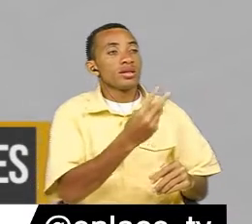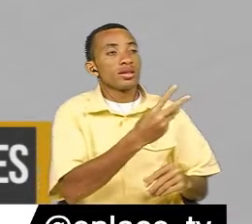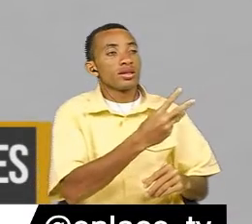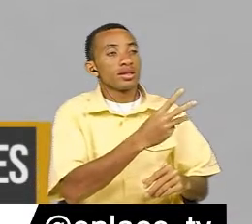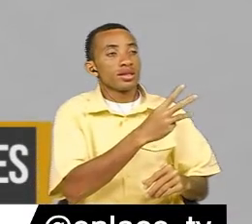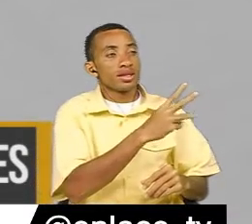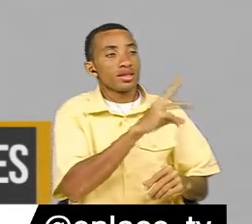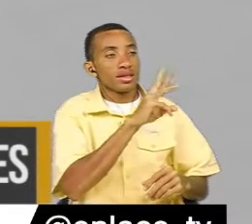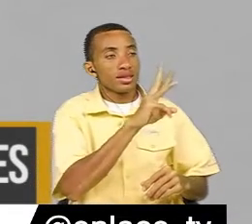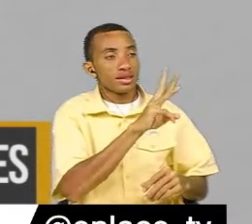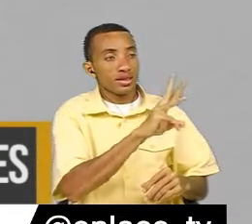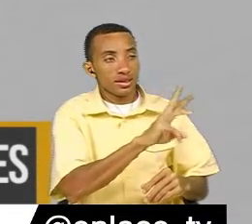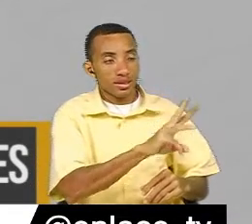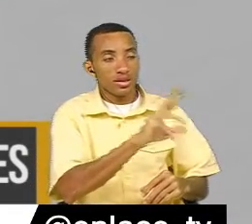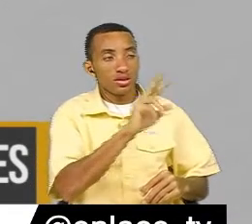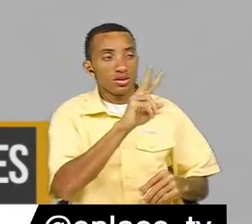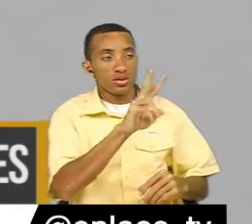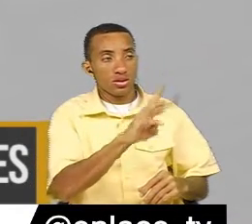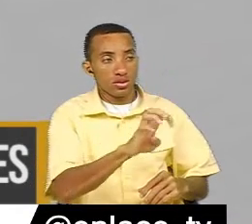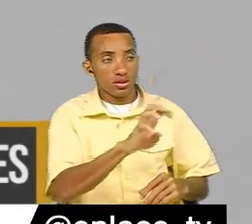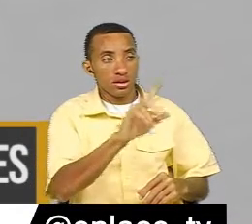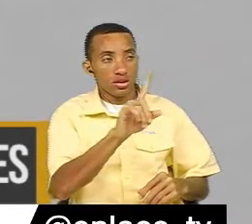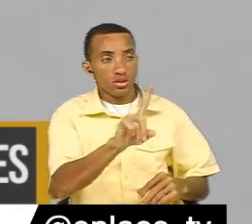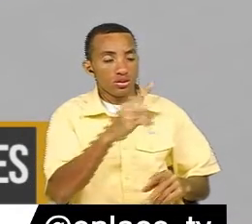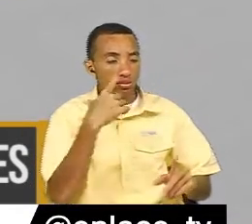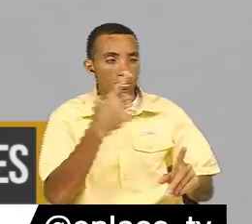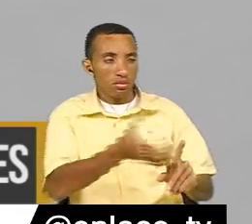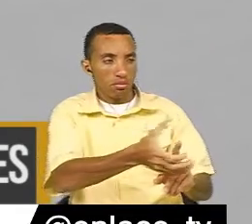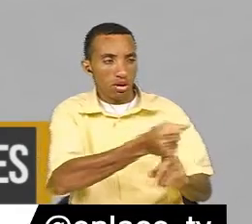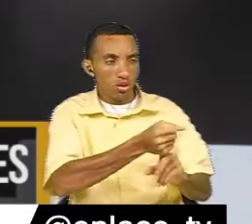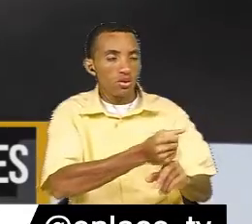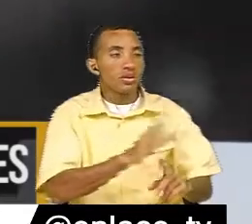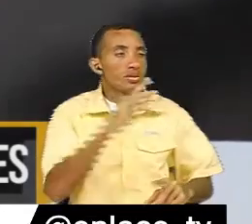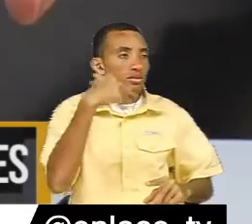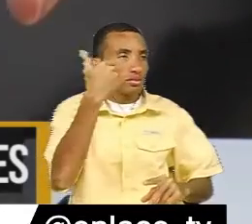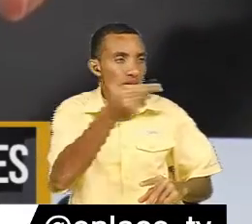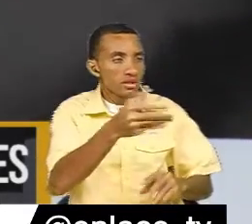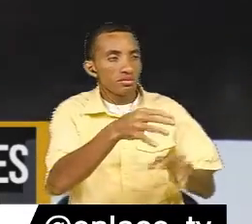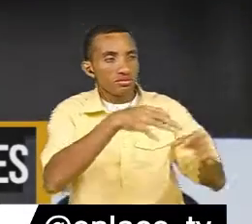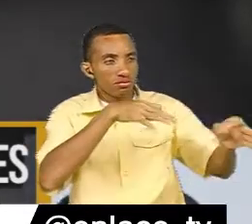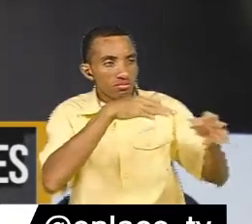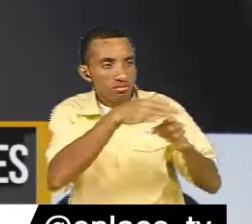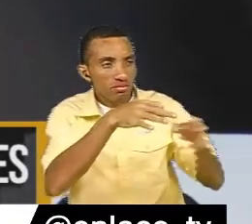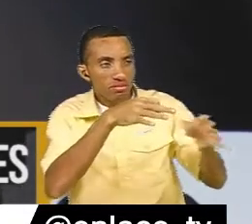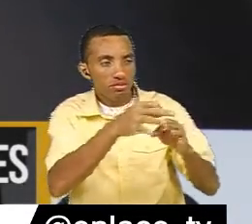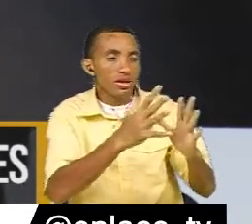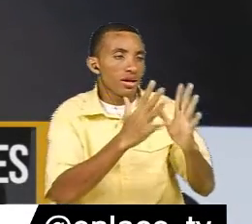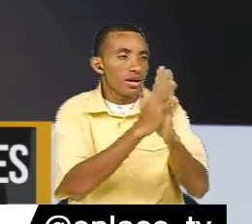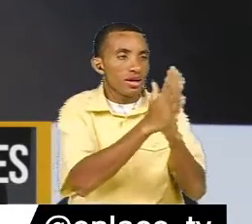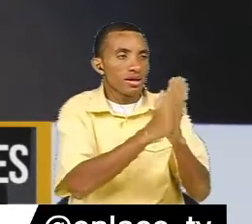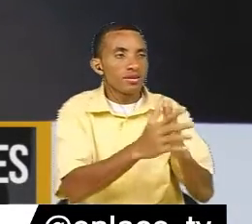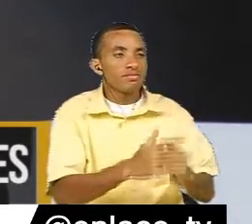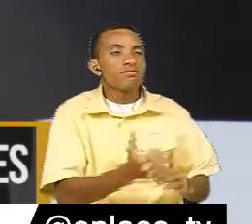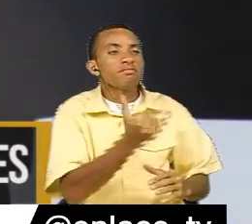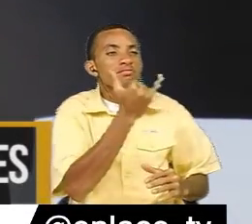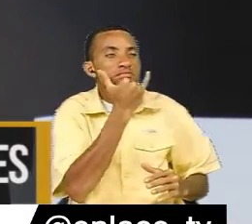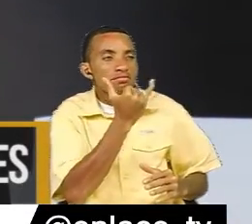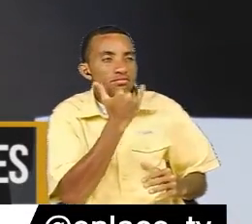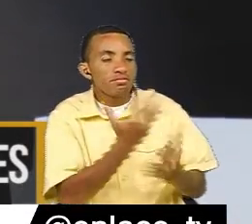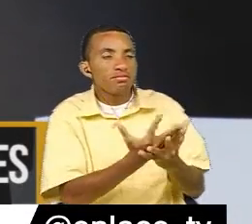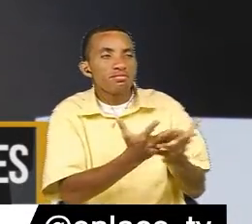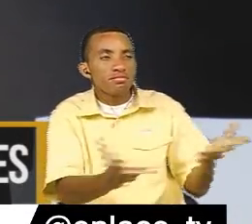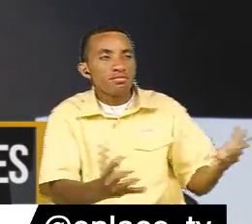391 hallazgos. De esos 391 hallazgos, que más adelante vamos a explicarlos, vamos a contar qué fue lo que sucedió, cuáles